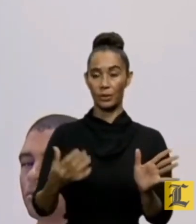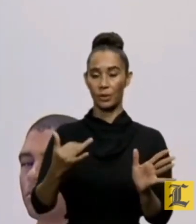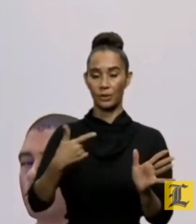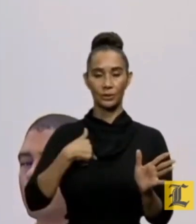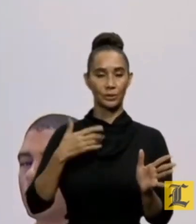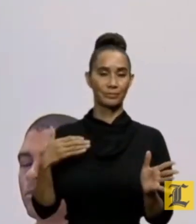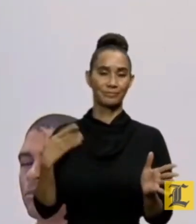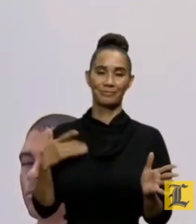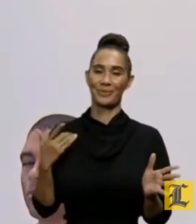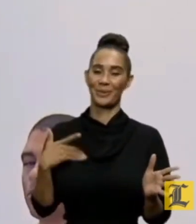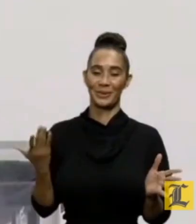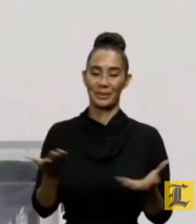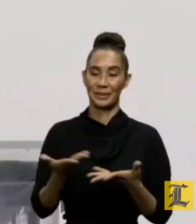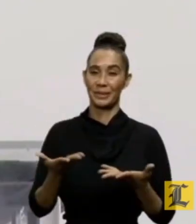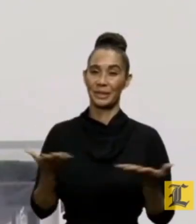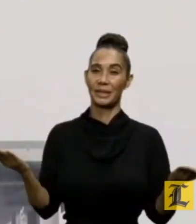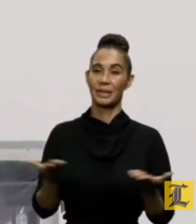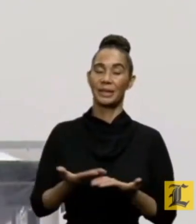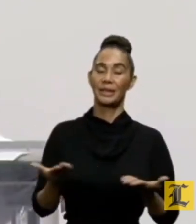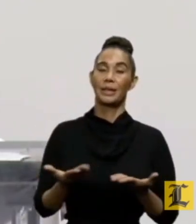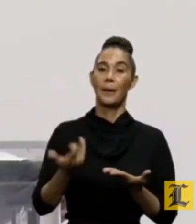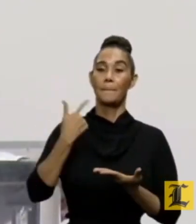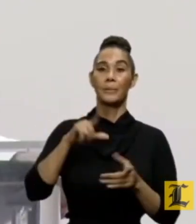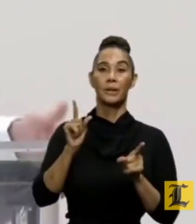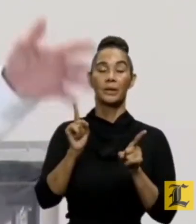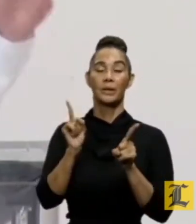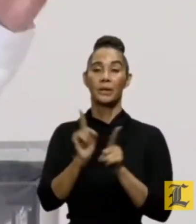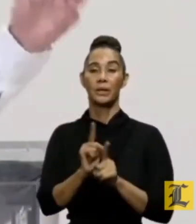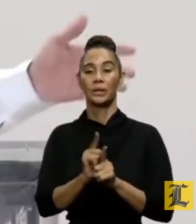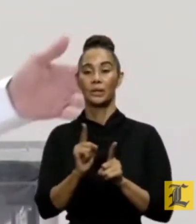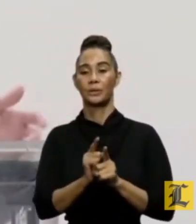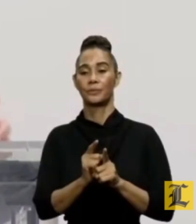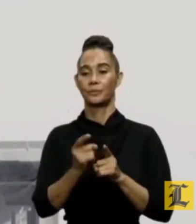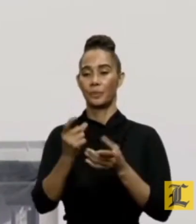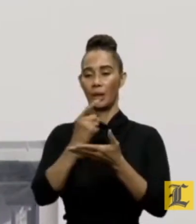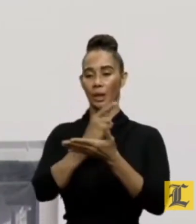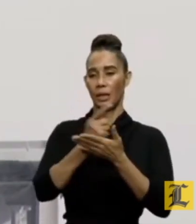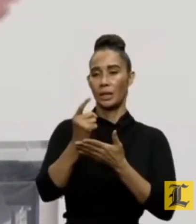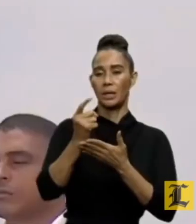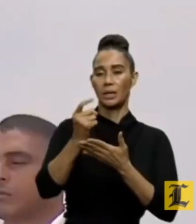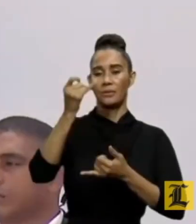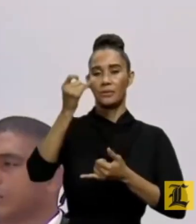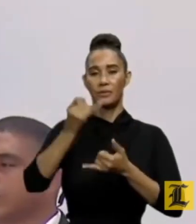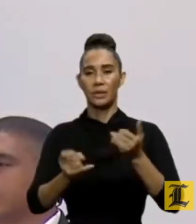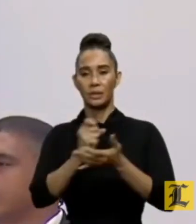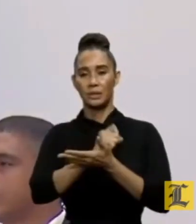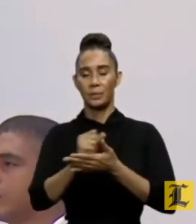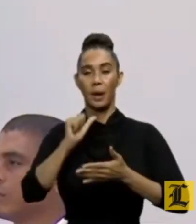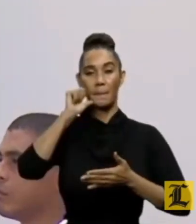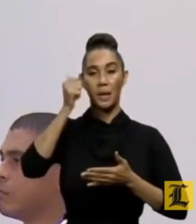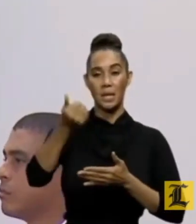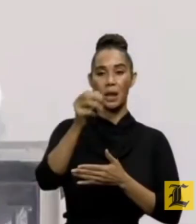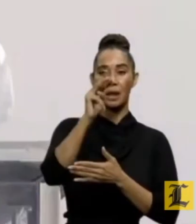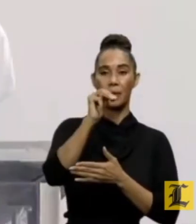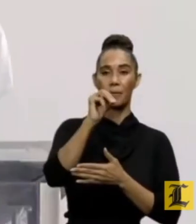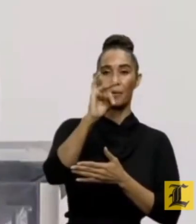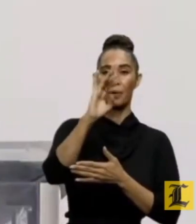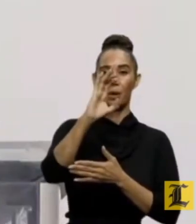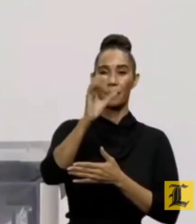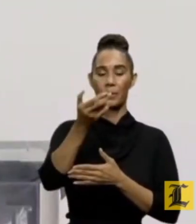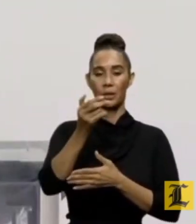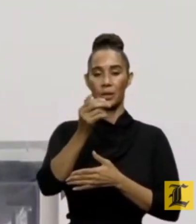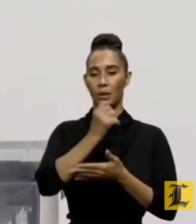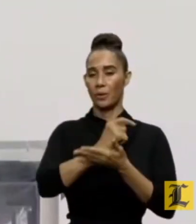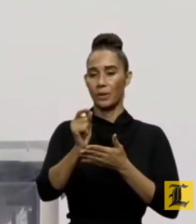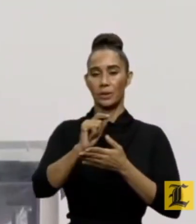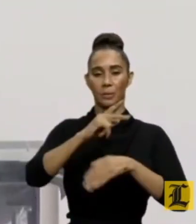muy contento aquí con ustedes. Pero también cada fin de semana y cada semana, mañana voy a Miche, estoy en cada provincia